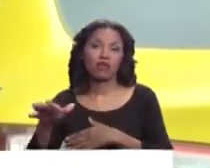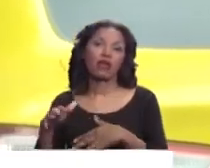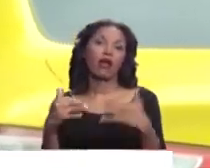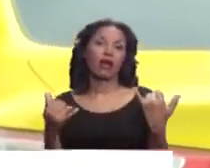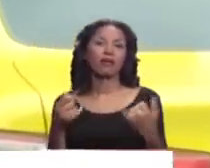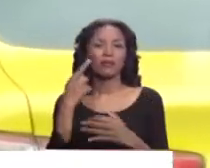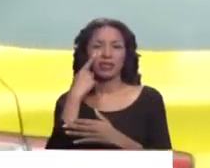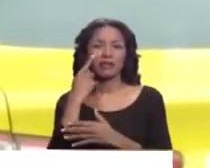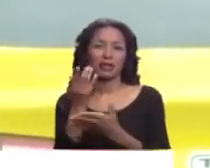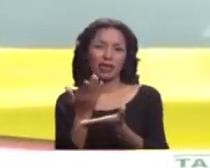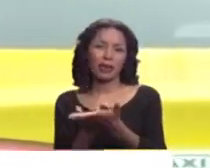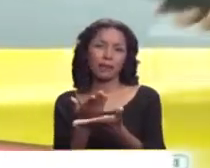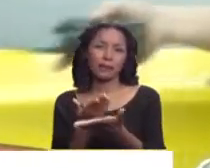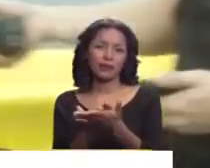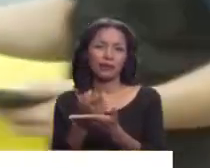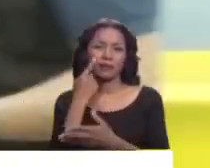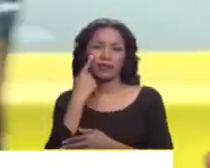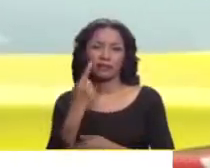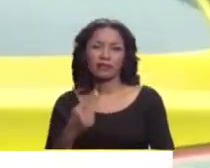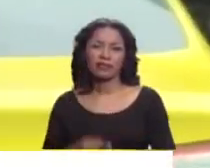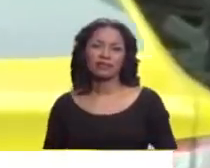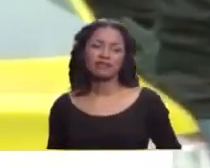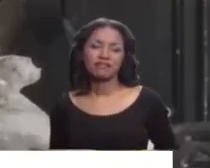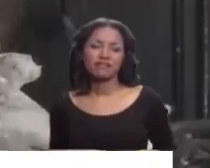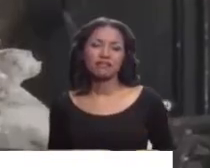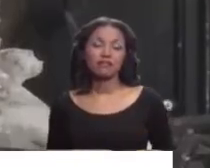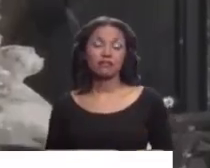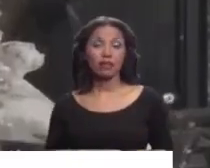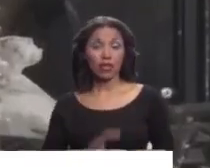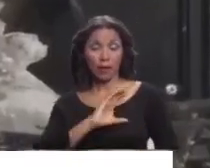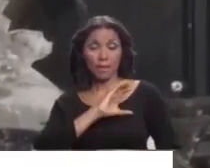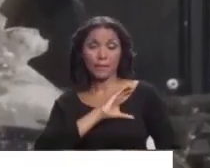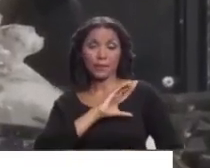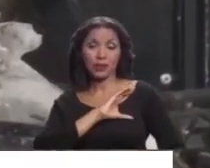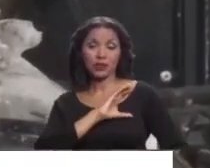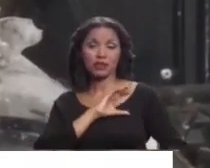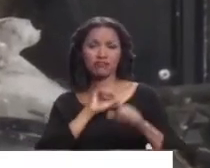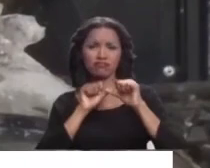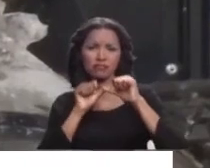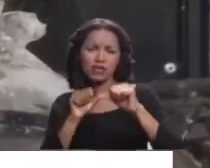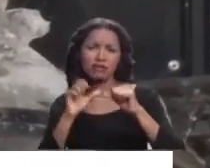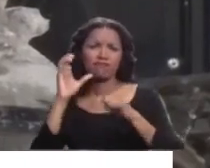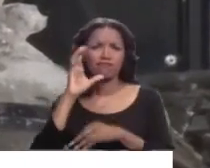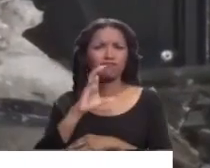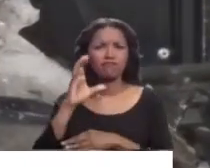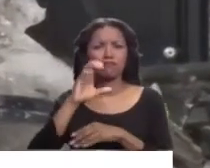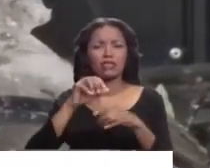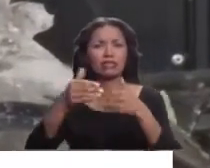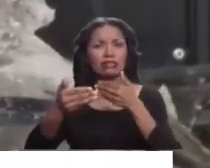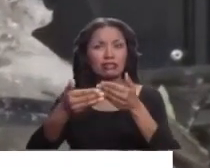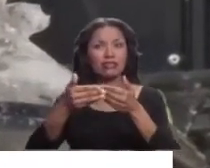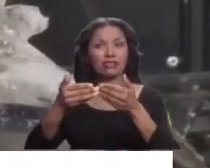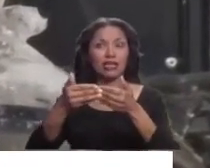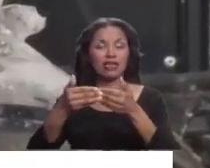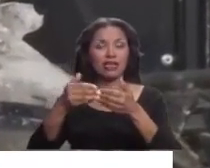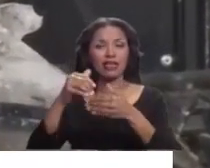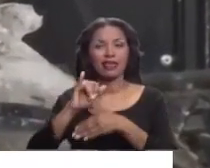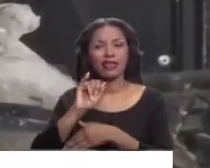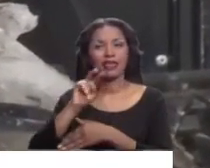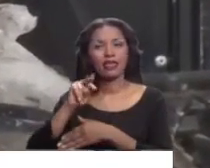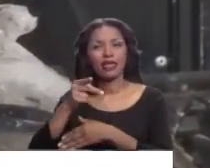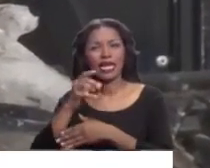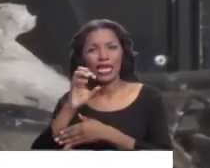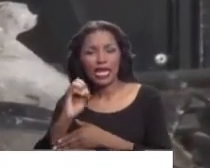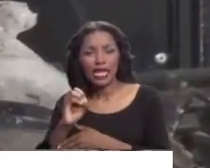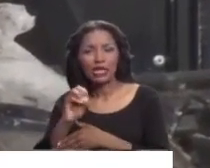bancaria, como muestran estas imágenes. Los operativos se extendieron hacia calles muy cercanas al lugar donde, tras